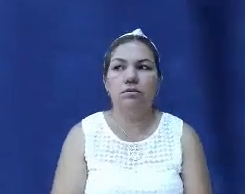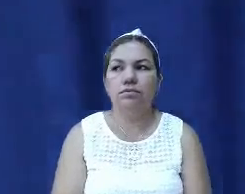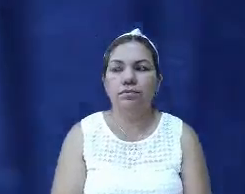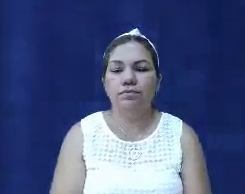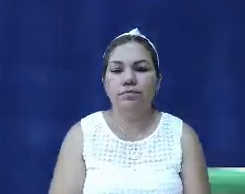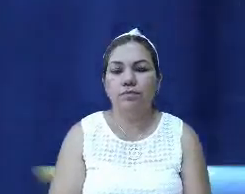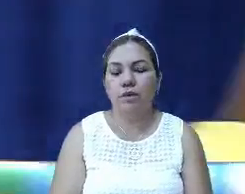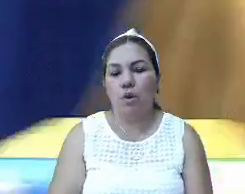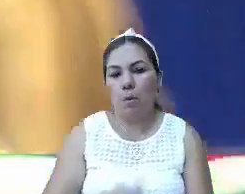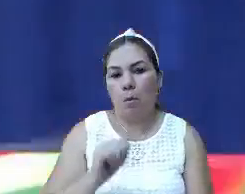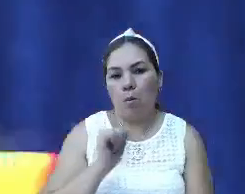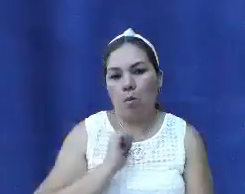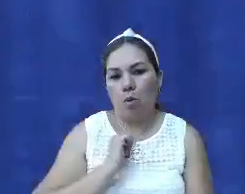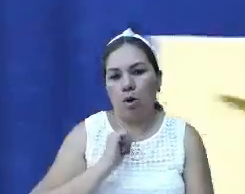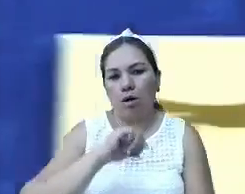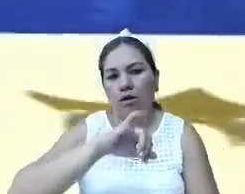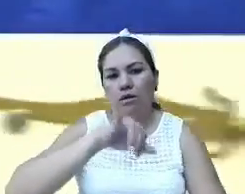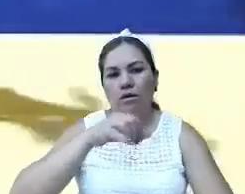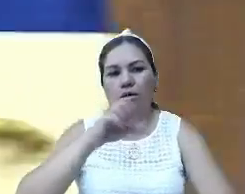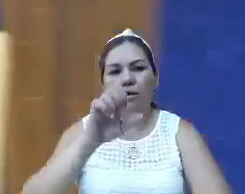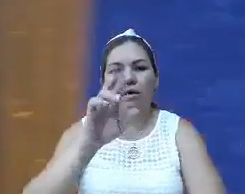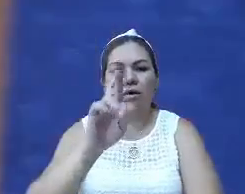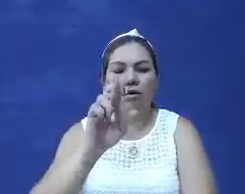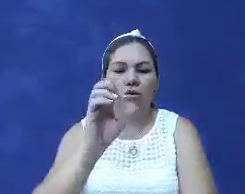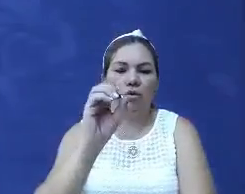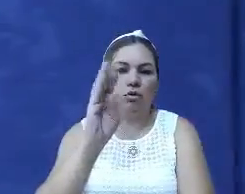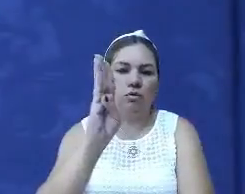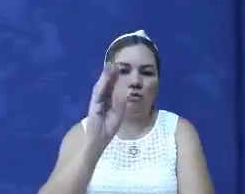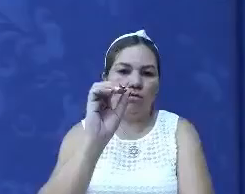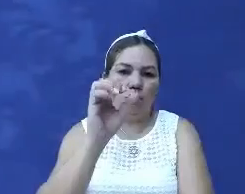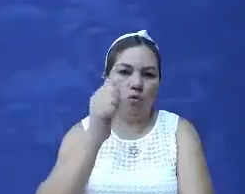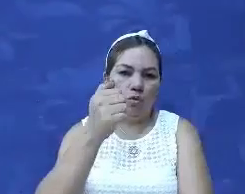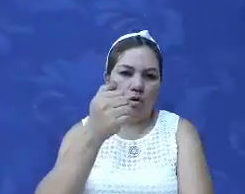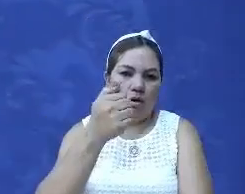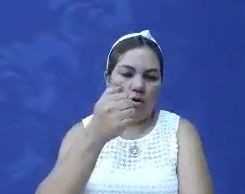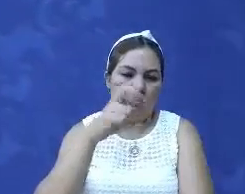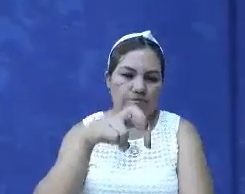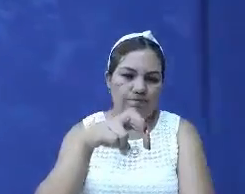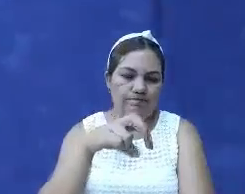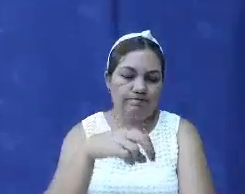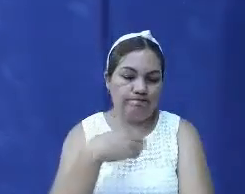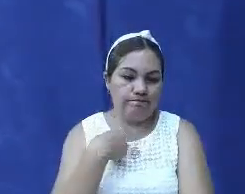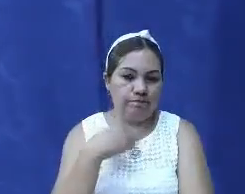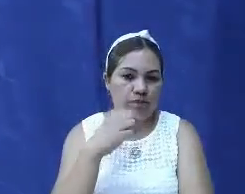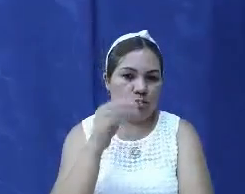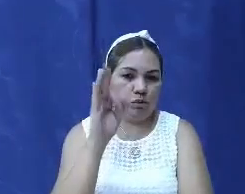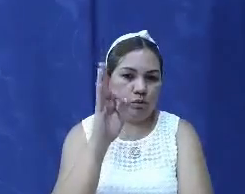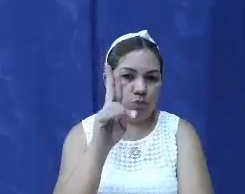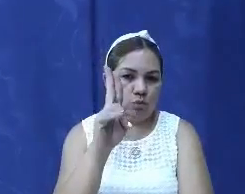Mujer de Jeroboam, ¿por qué te finges ser otra? Dura profecía tengo para ti.